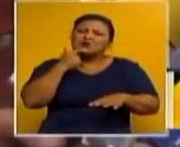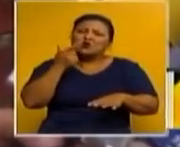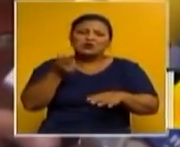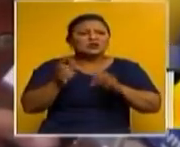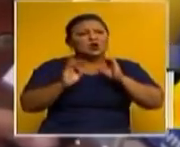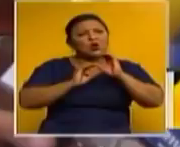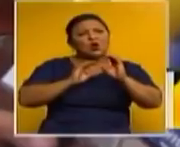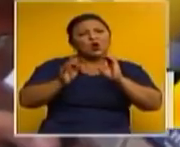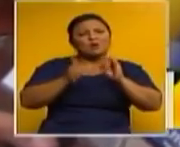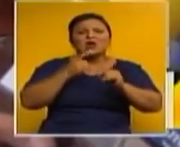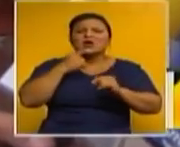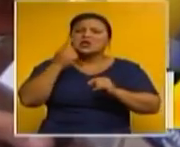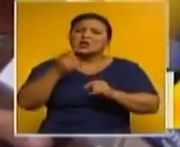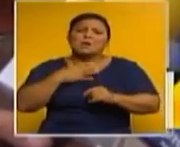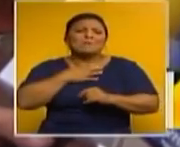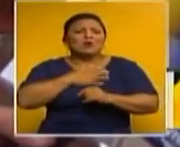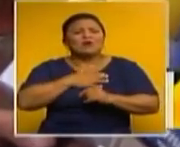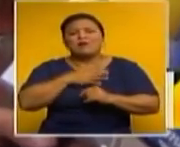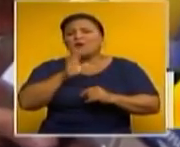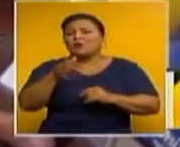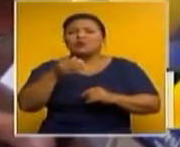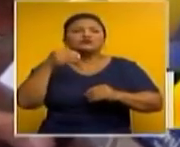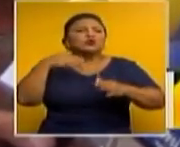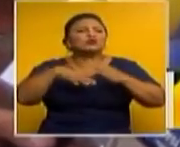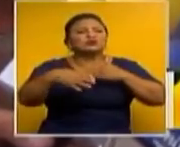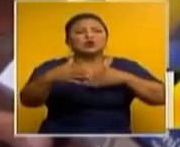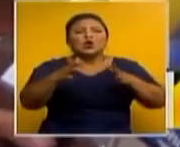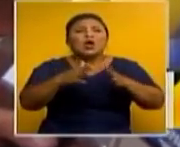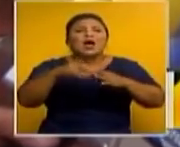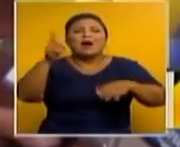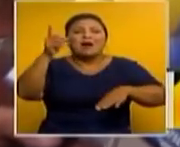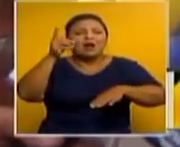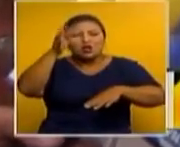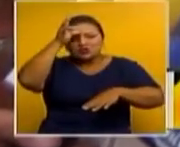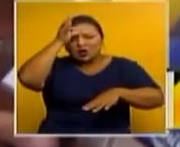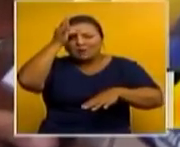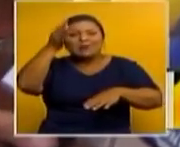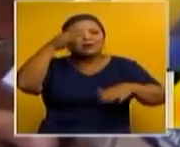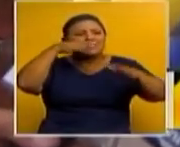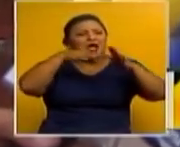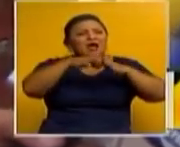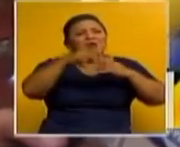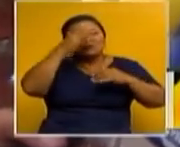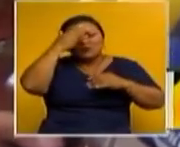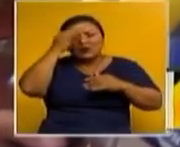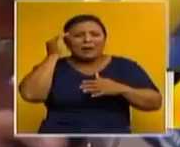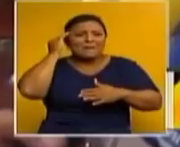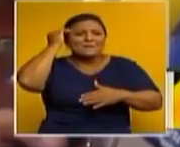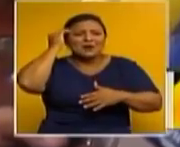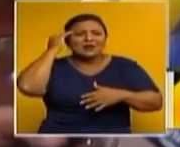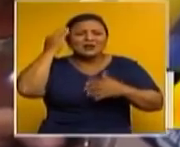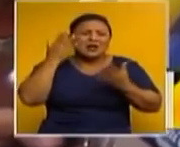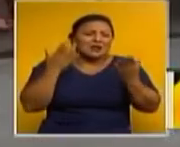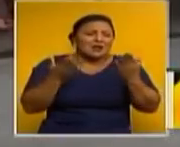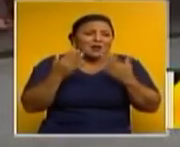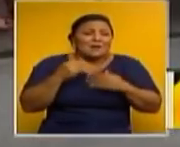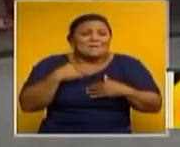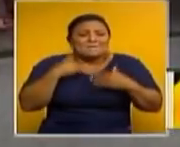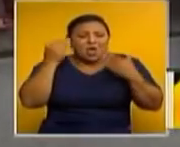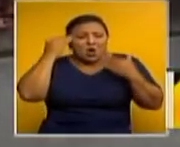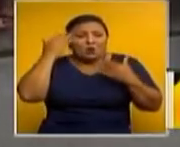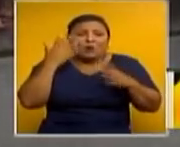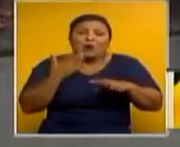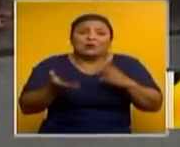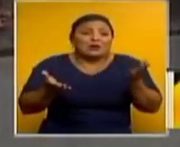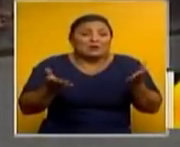favor le encierre nuevamente en psiquiatra porque se sentía mal. Tenía miedo de cometer un error. Los